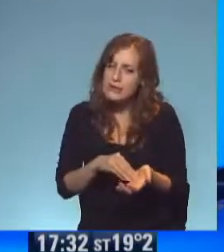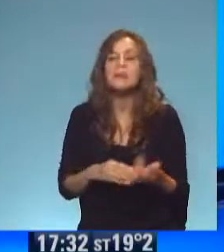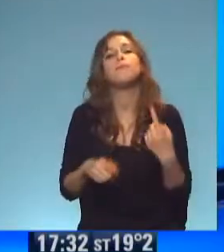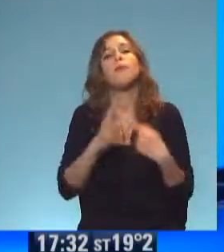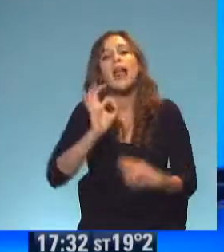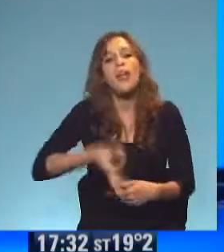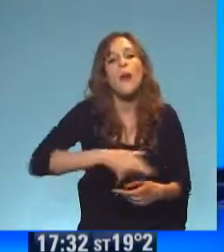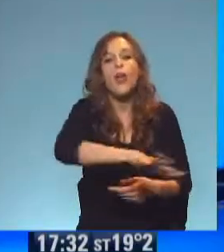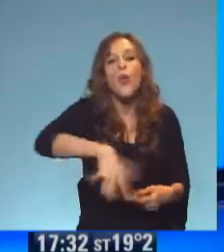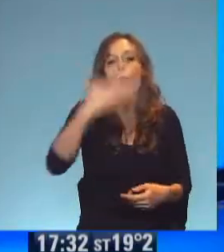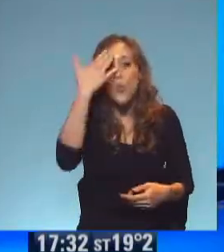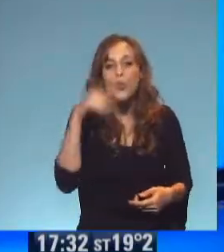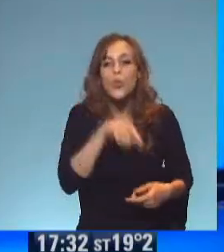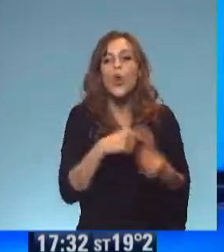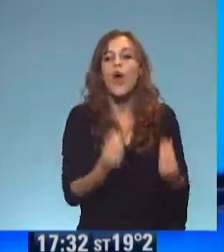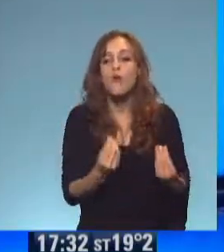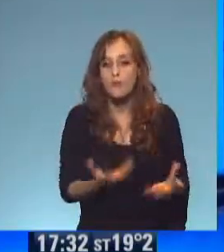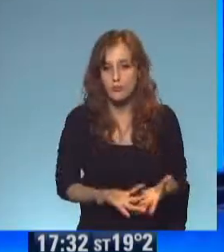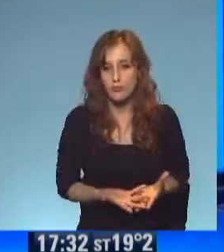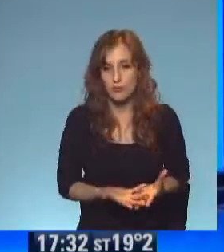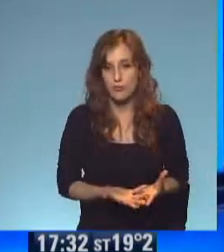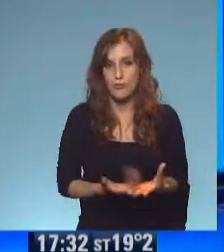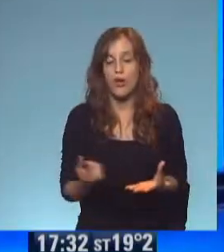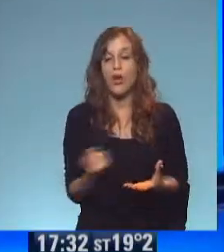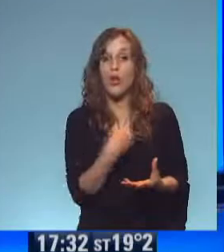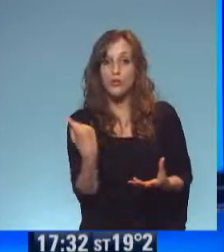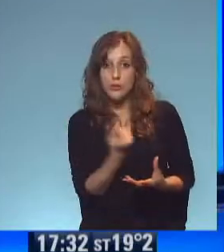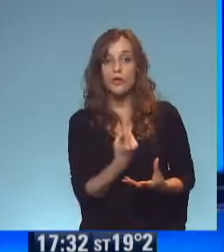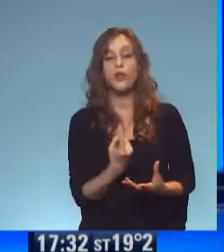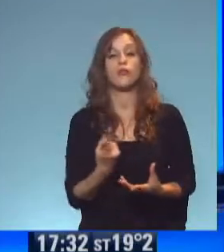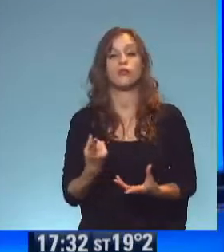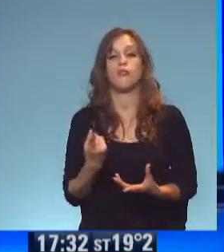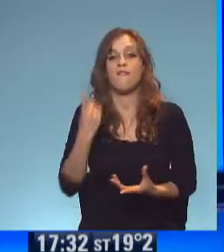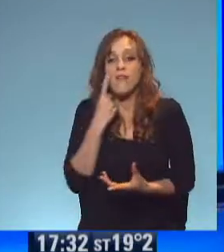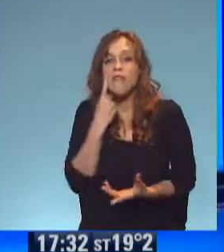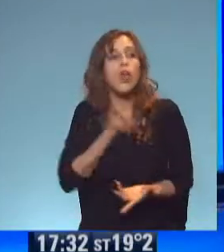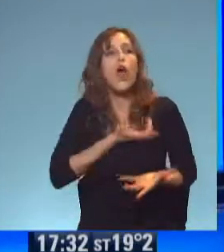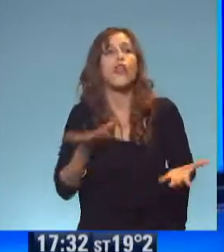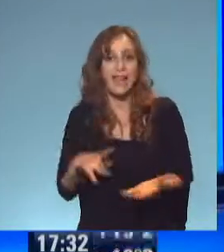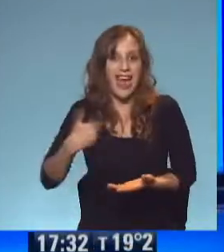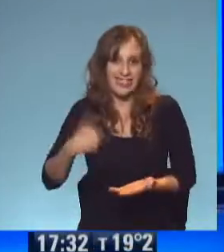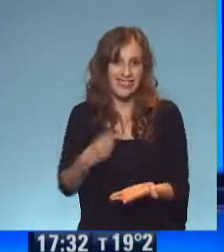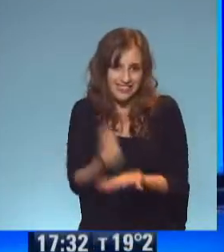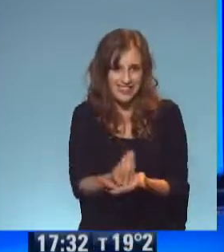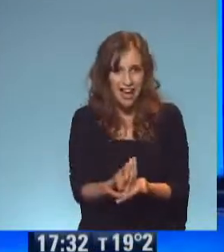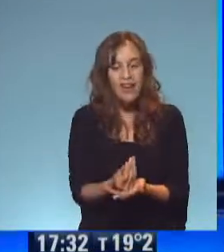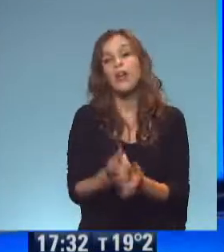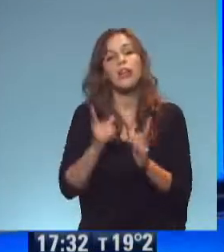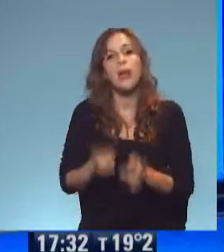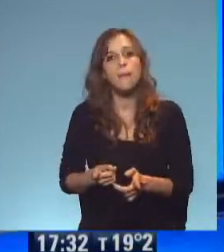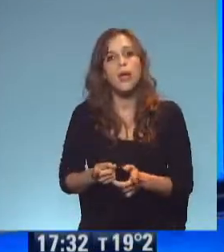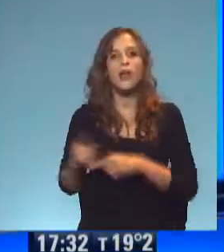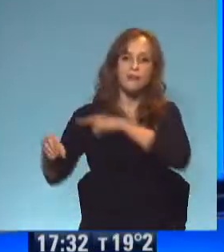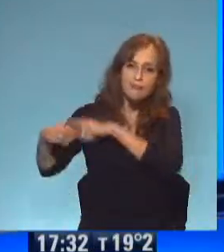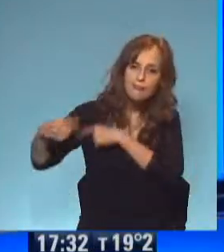cultura, que también fue nuestra base, ¿no? Nosotros vivimos en Argentina y nos venimos también de esa generación,